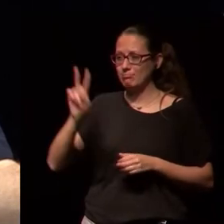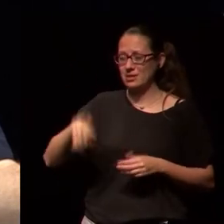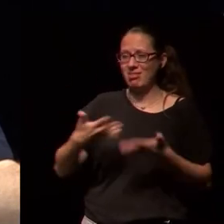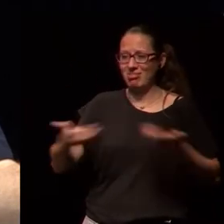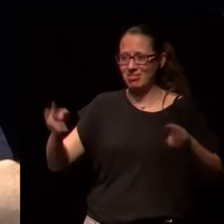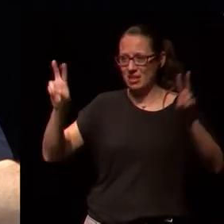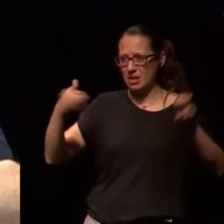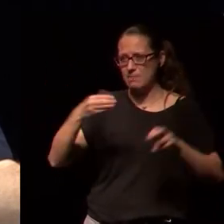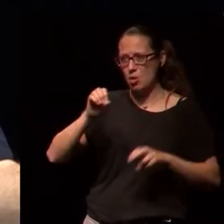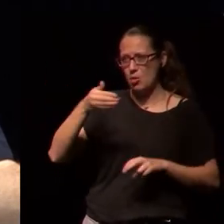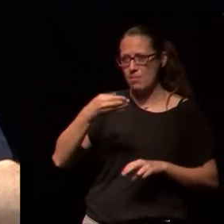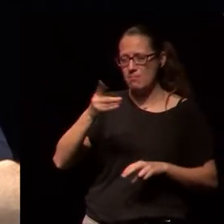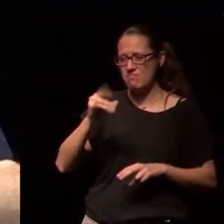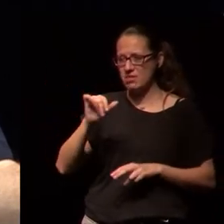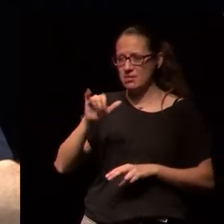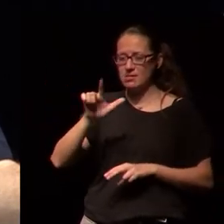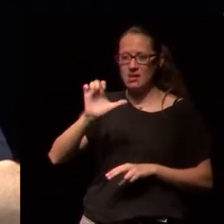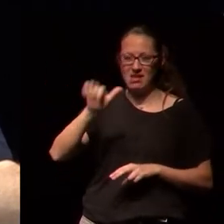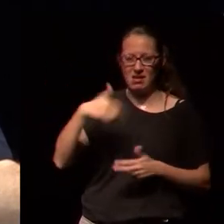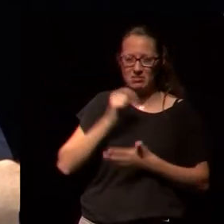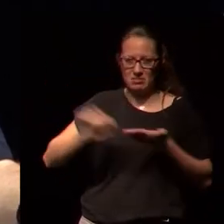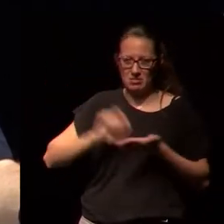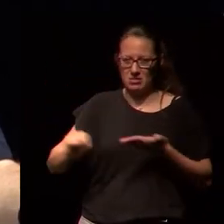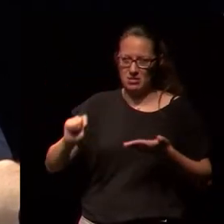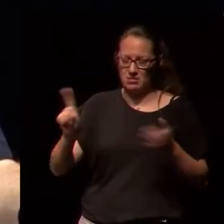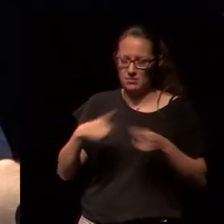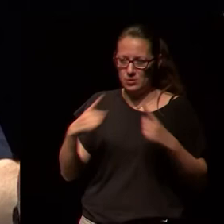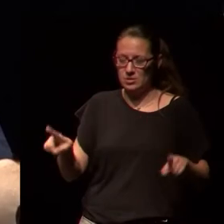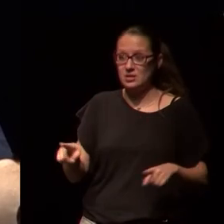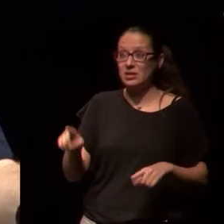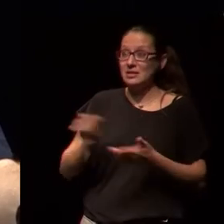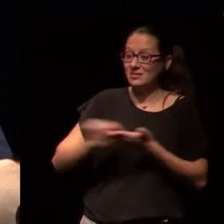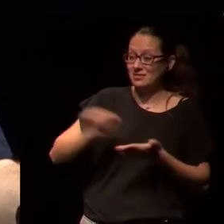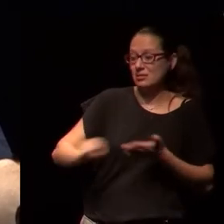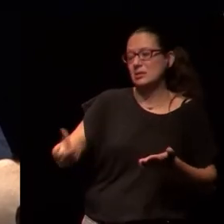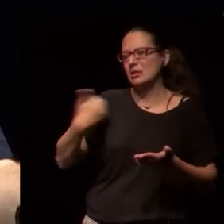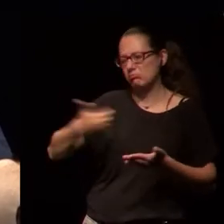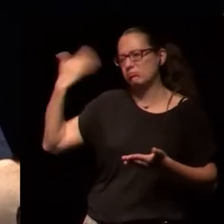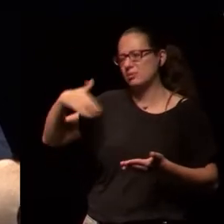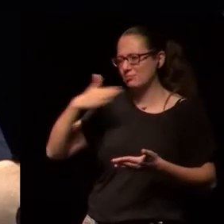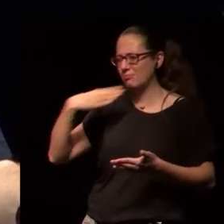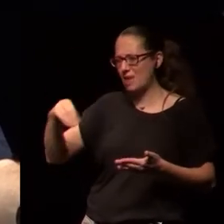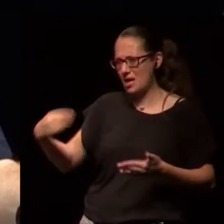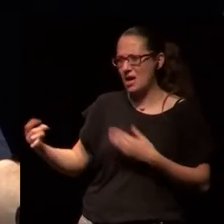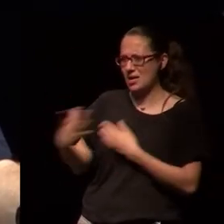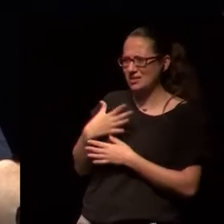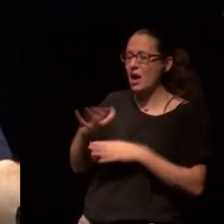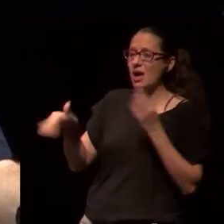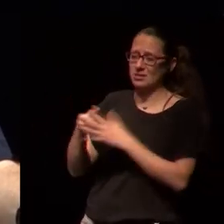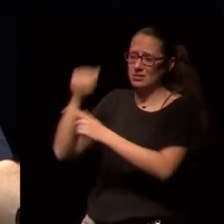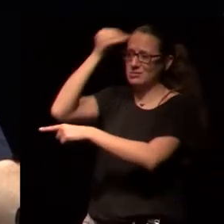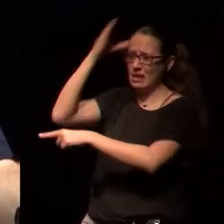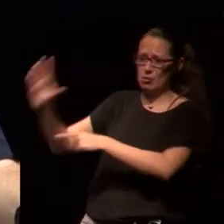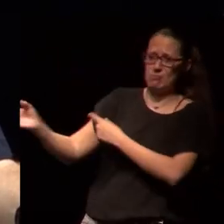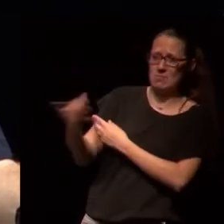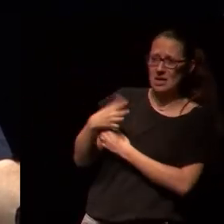Dylan. Bob Dylan lo escribió cuando era más joven y evidentemente mucho más sabio que yo, porque yo he